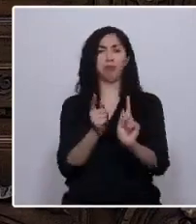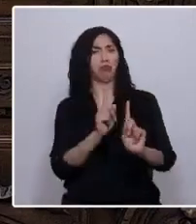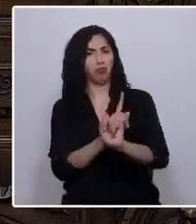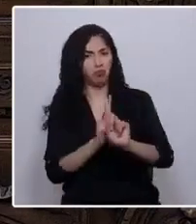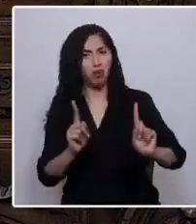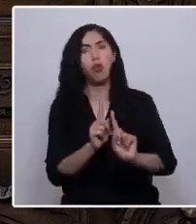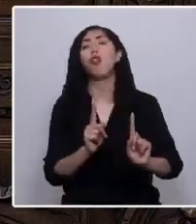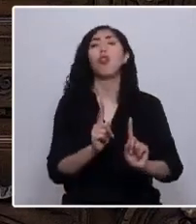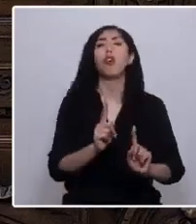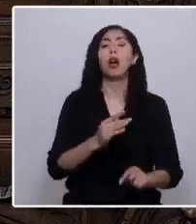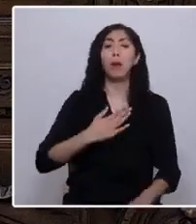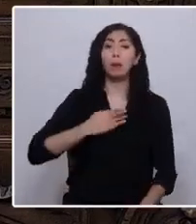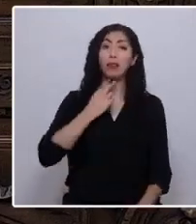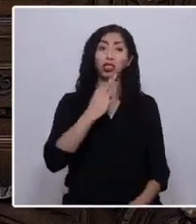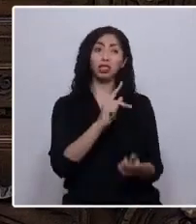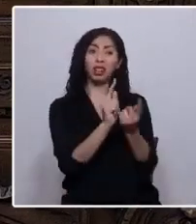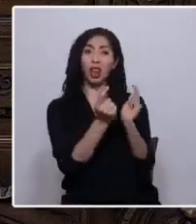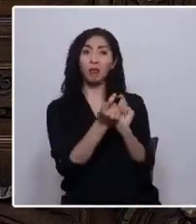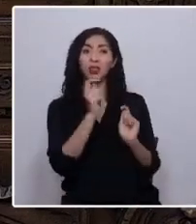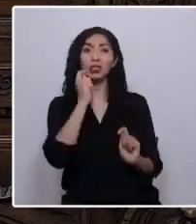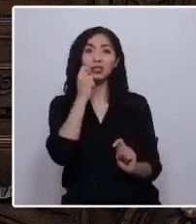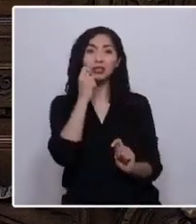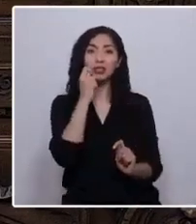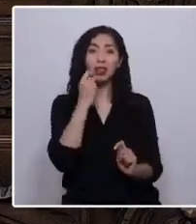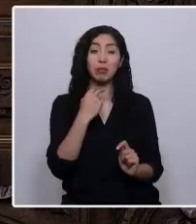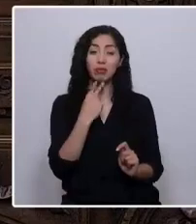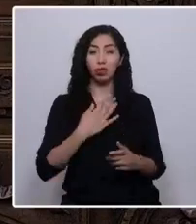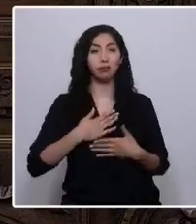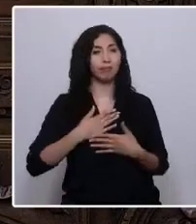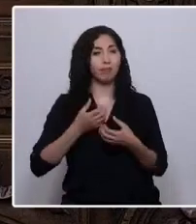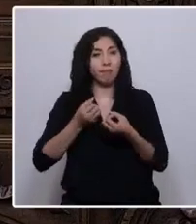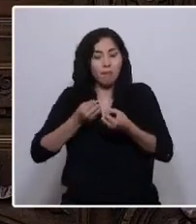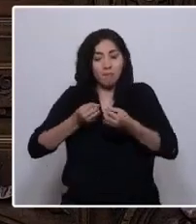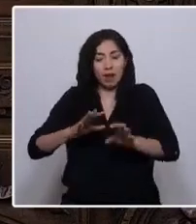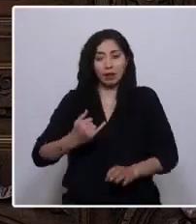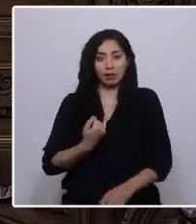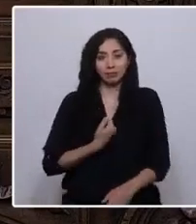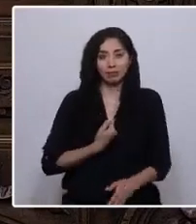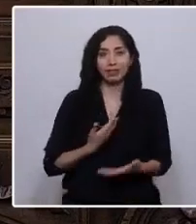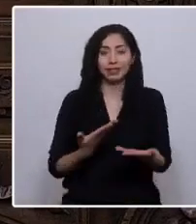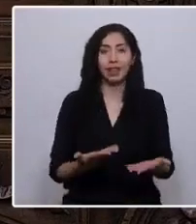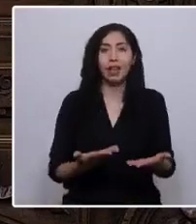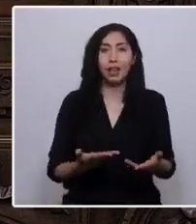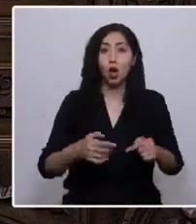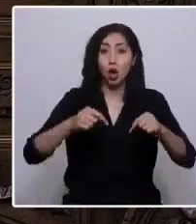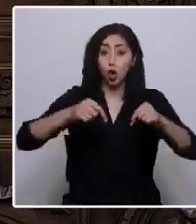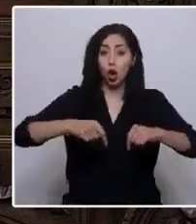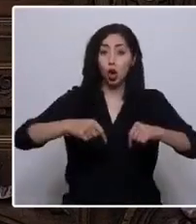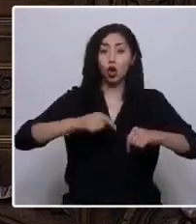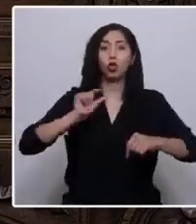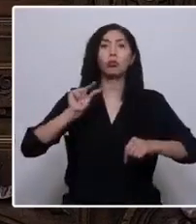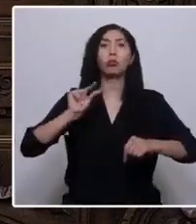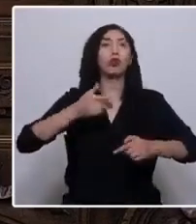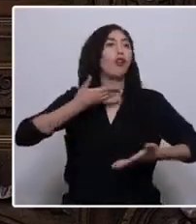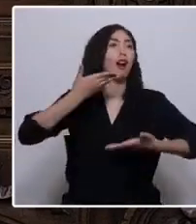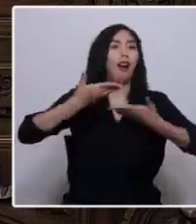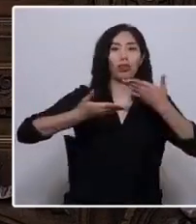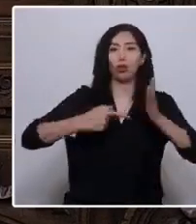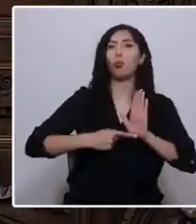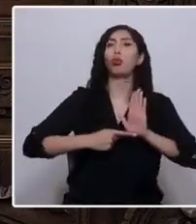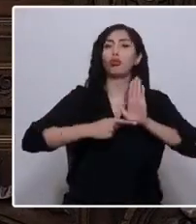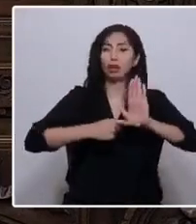acento, la ruralidad perdió un hijo y mi voz perdió su canto. Así que por eso hoy día les traigo un pequeño canto para demostrarles que hay mucho